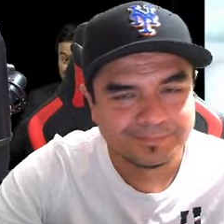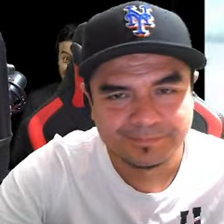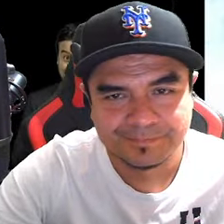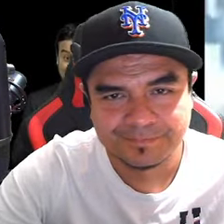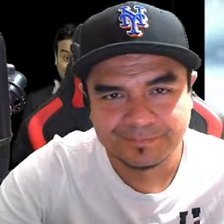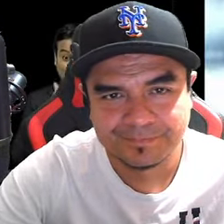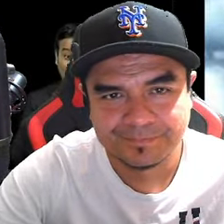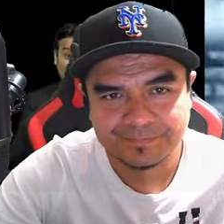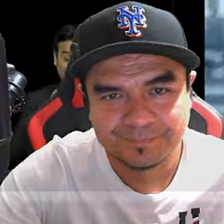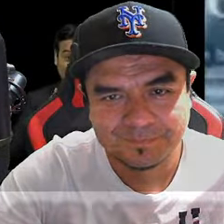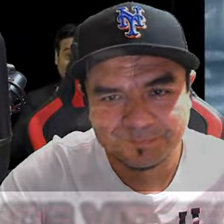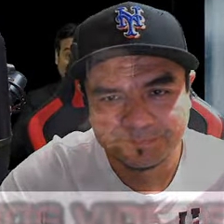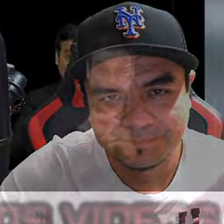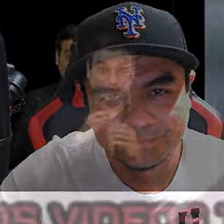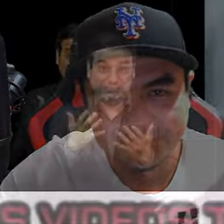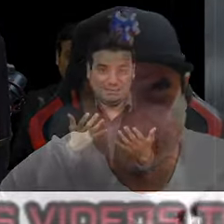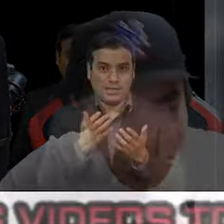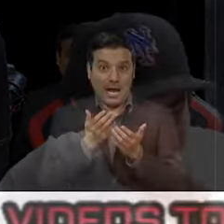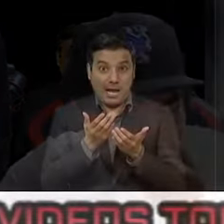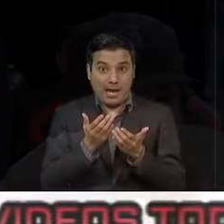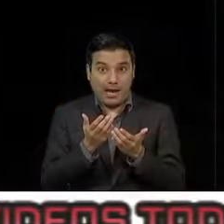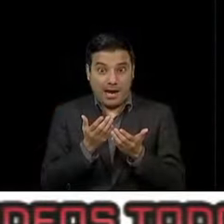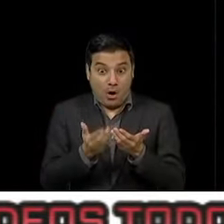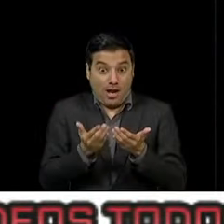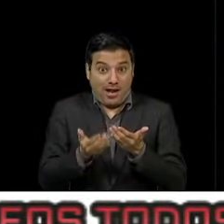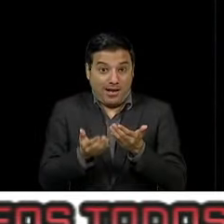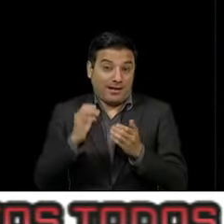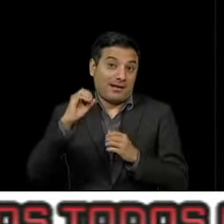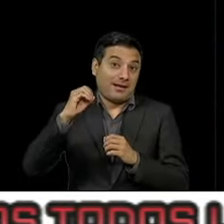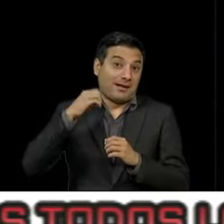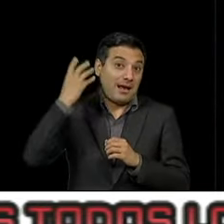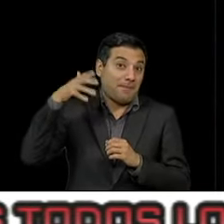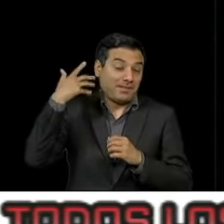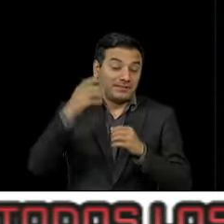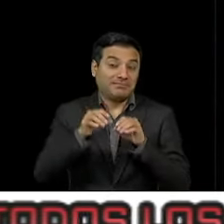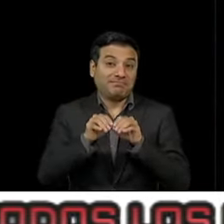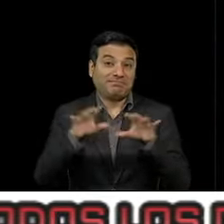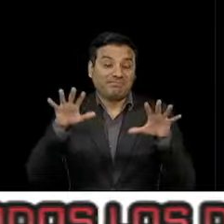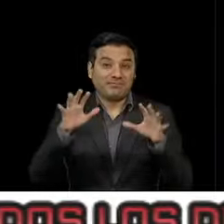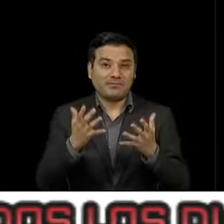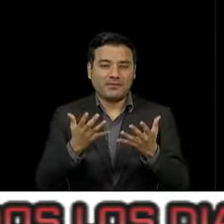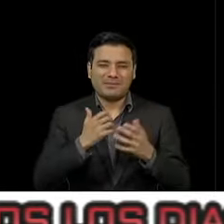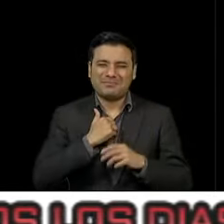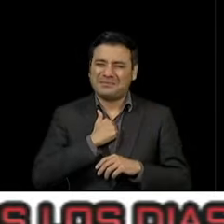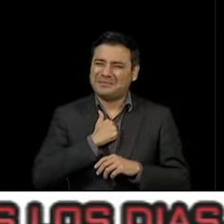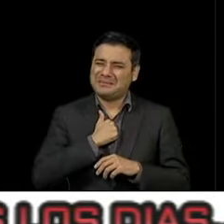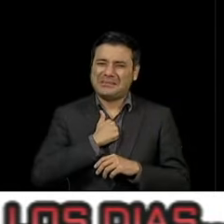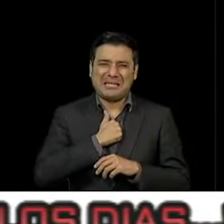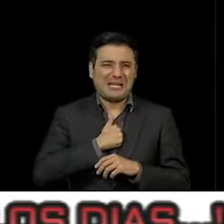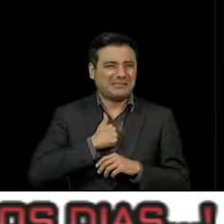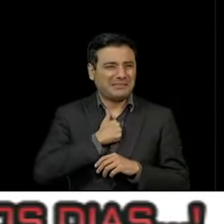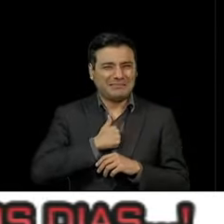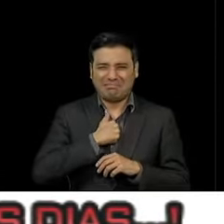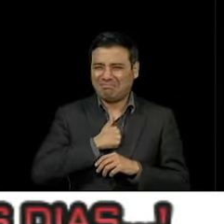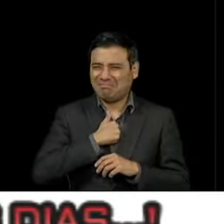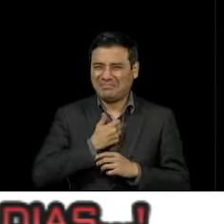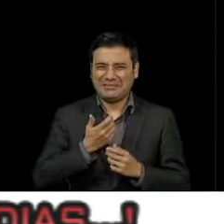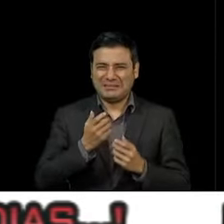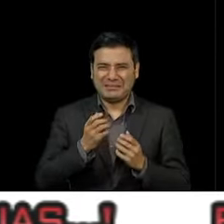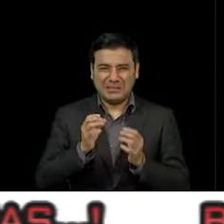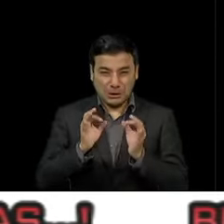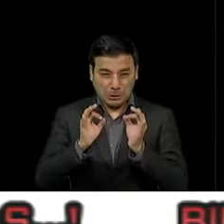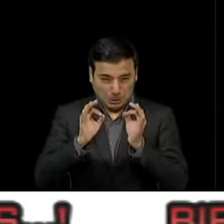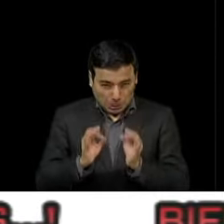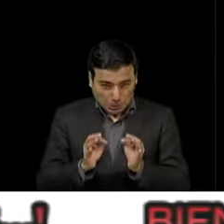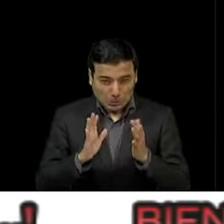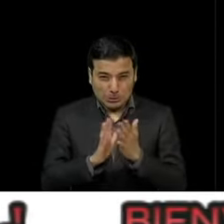que ya inició y que estamos en campañas y que desgraciadamente no hemos podido enfrentarlos de manera correcta. En